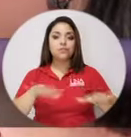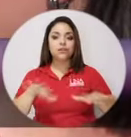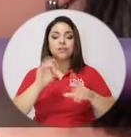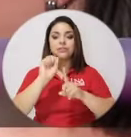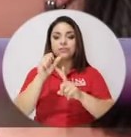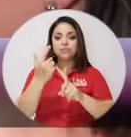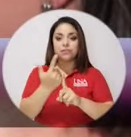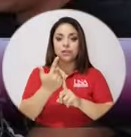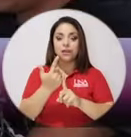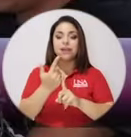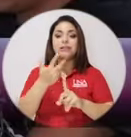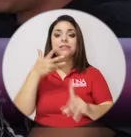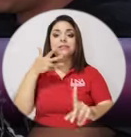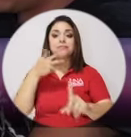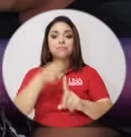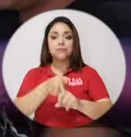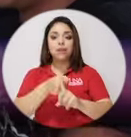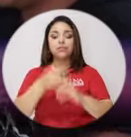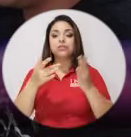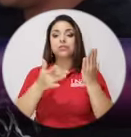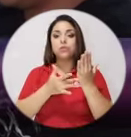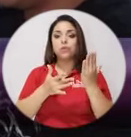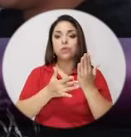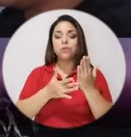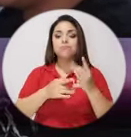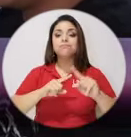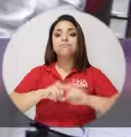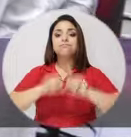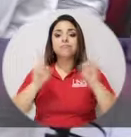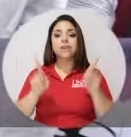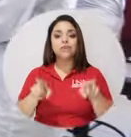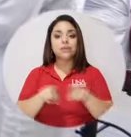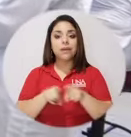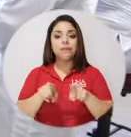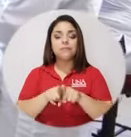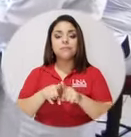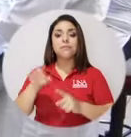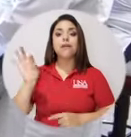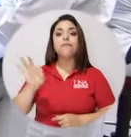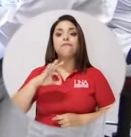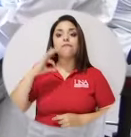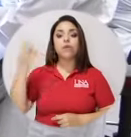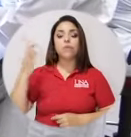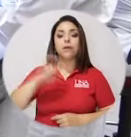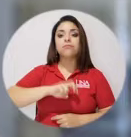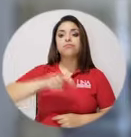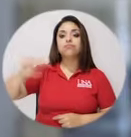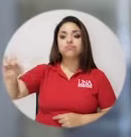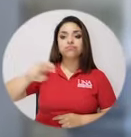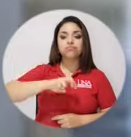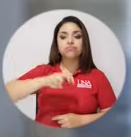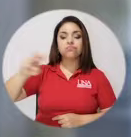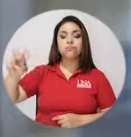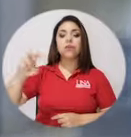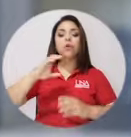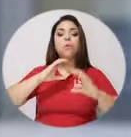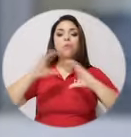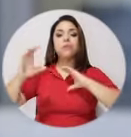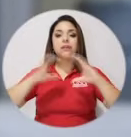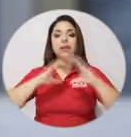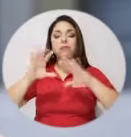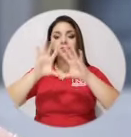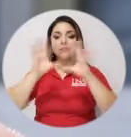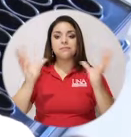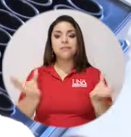redes sociales, del impacto tecnológico, sino también en la forma en la cual nos desplazamos y nos comunicamos en el planeta.